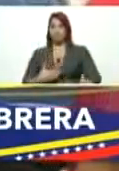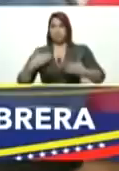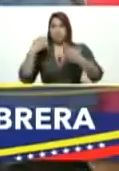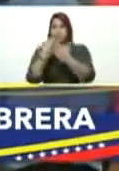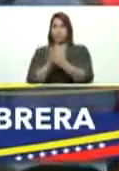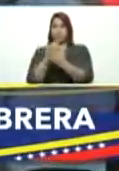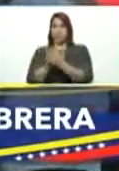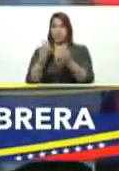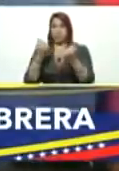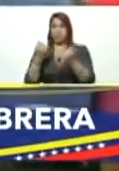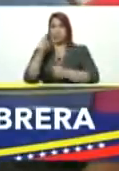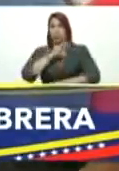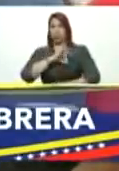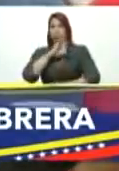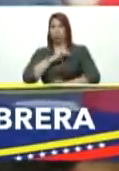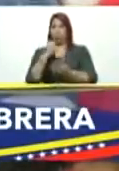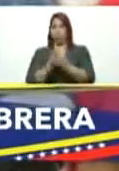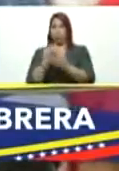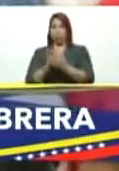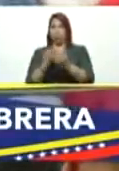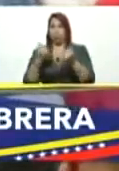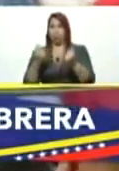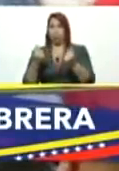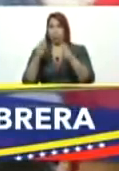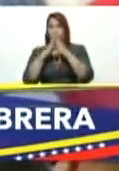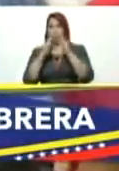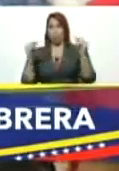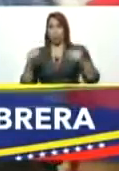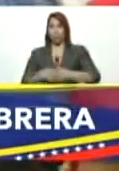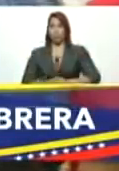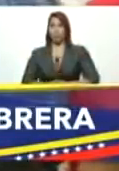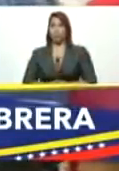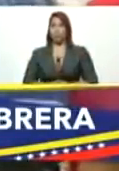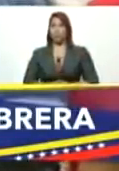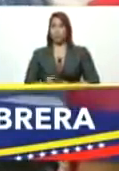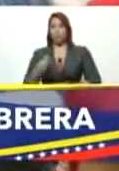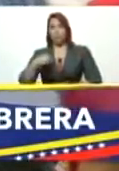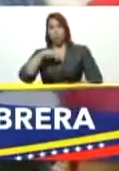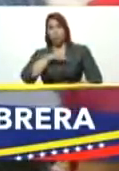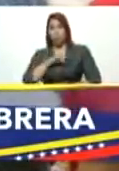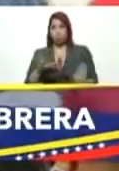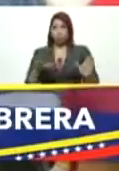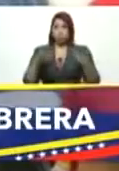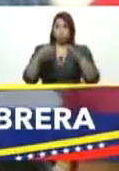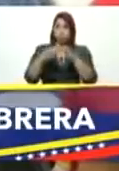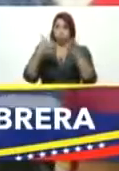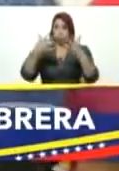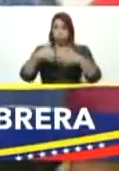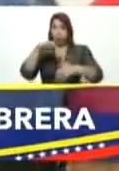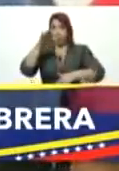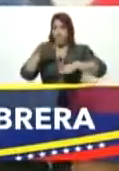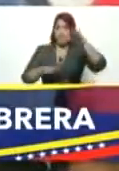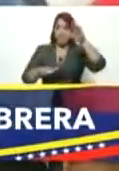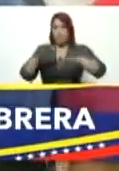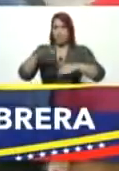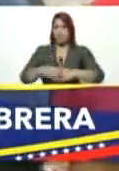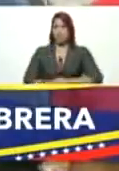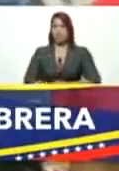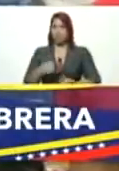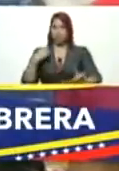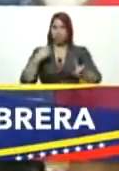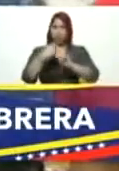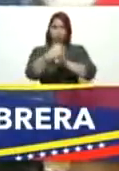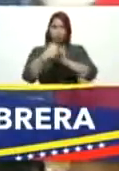y socioeconómicos de todas y todos en nuestro sector a pesar de los embates